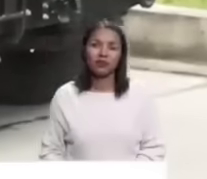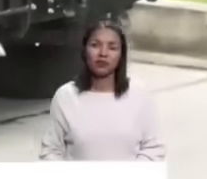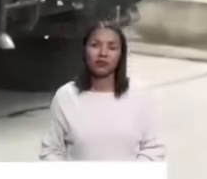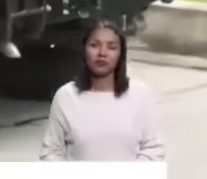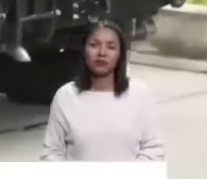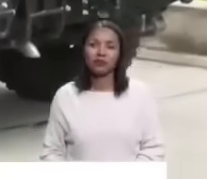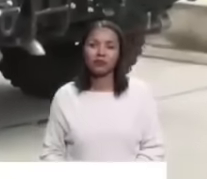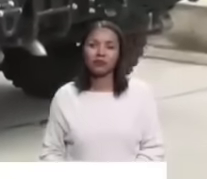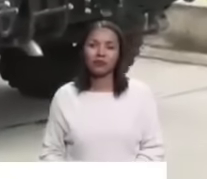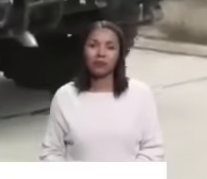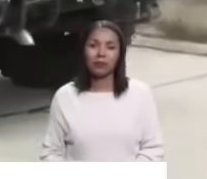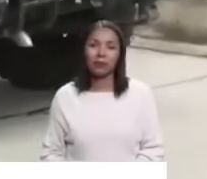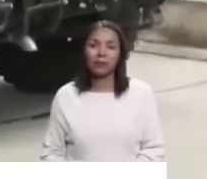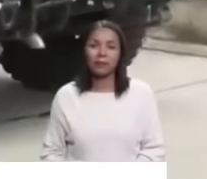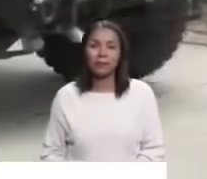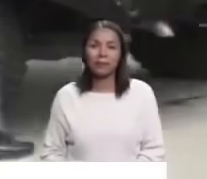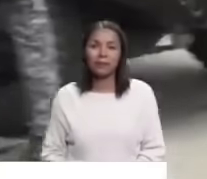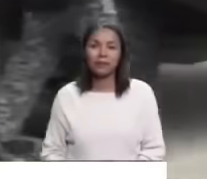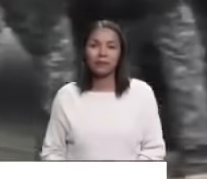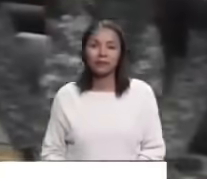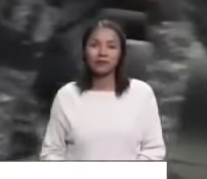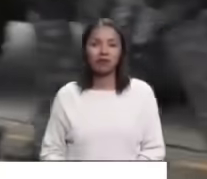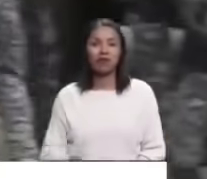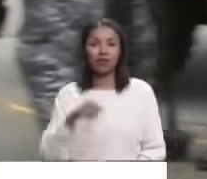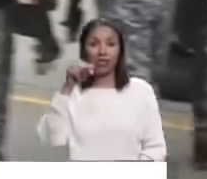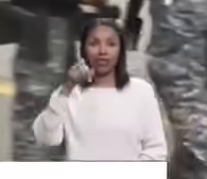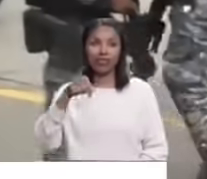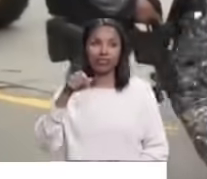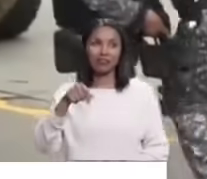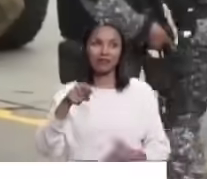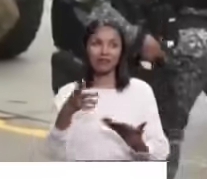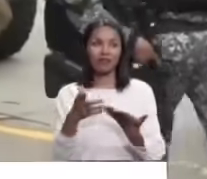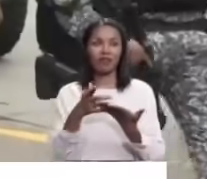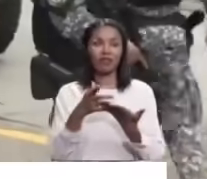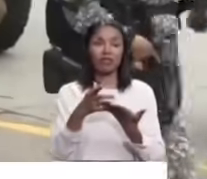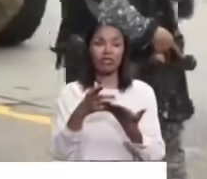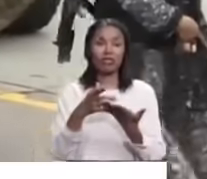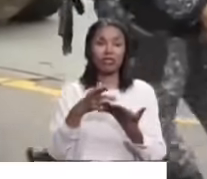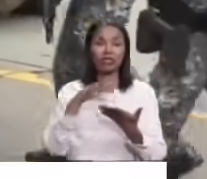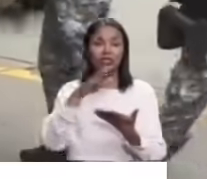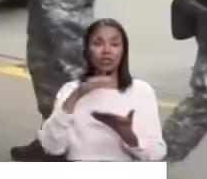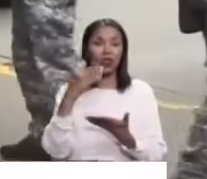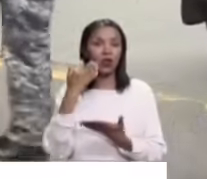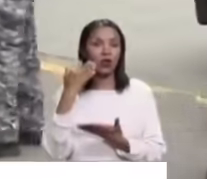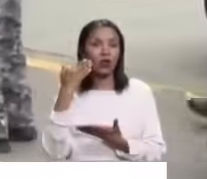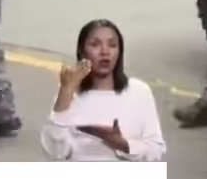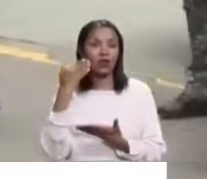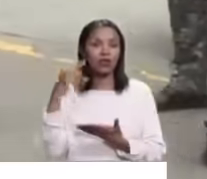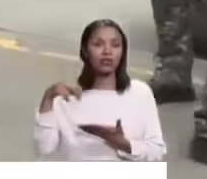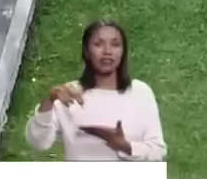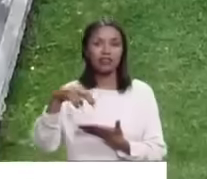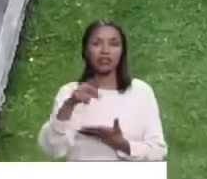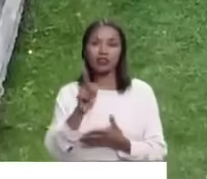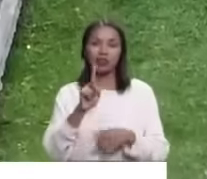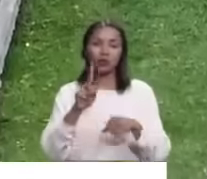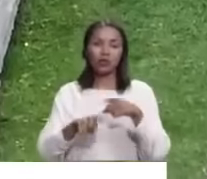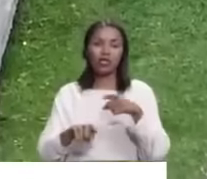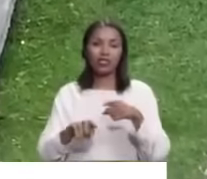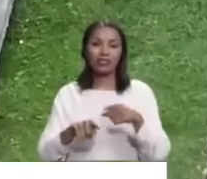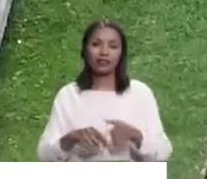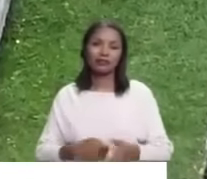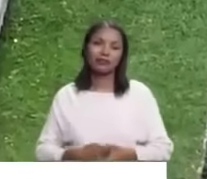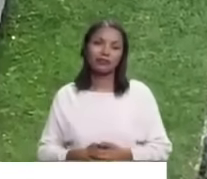Chicos de colegio que también están pasando por acá y que se les está pidiendo por parte de las unidades de la Policía Nacional que